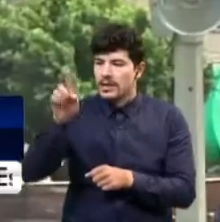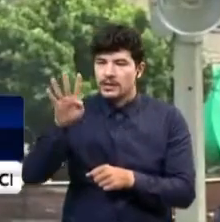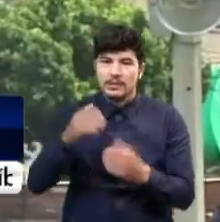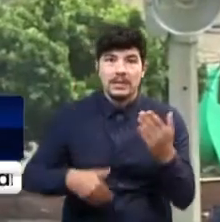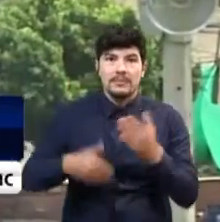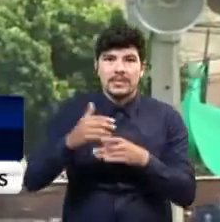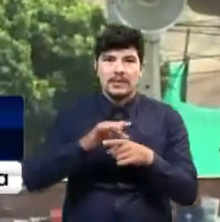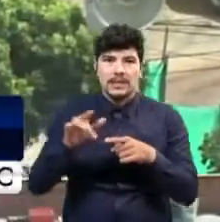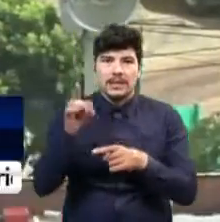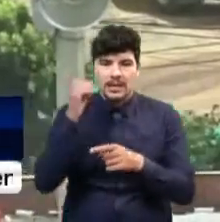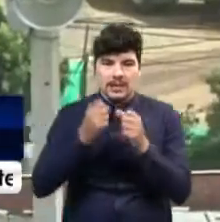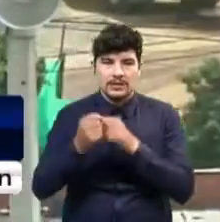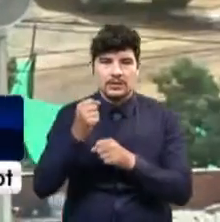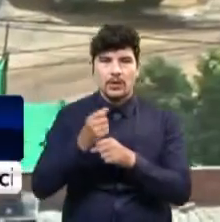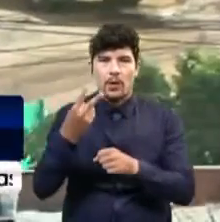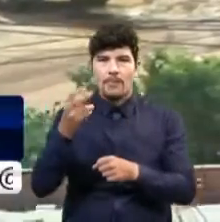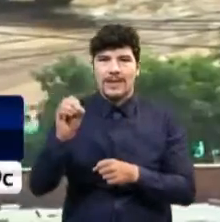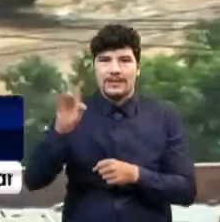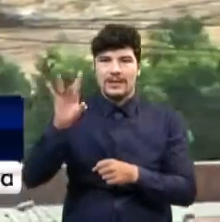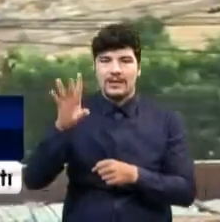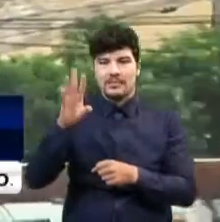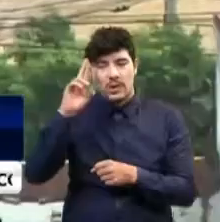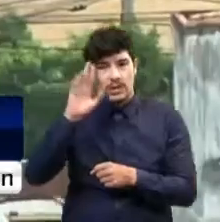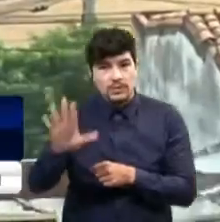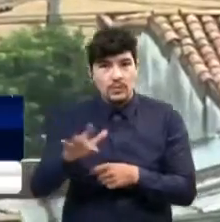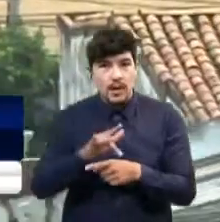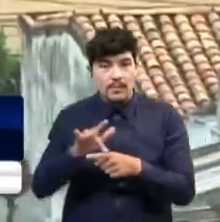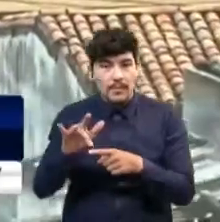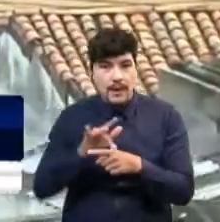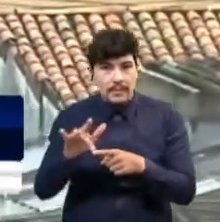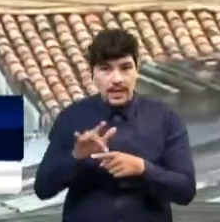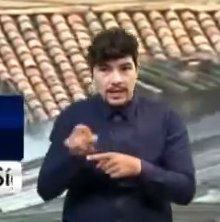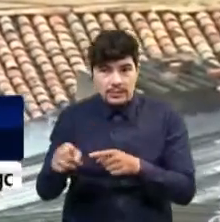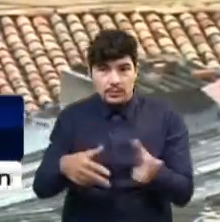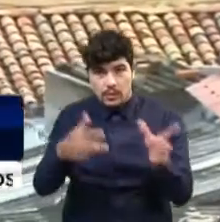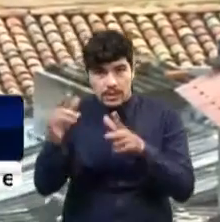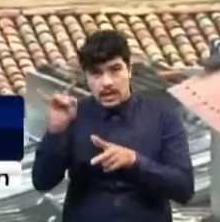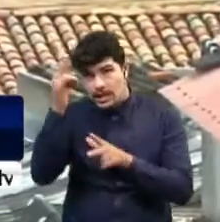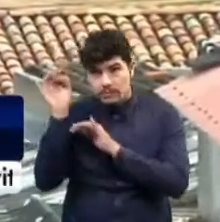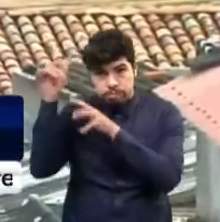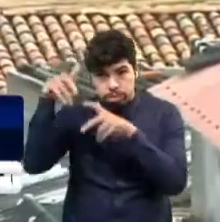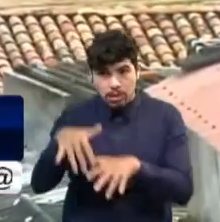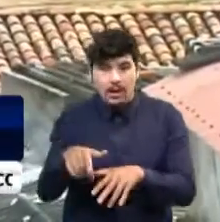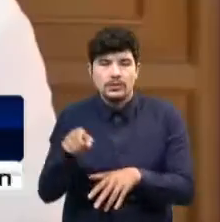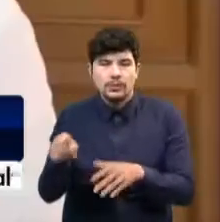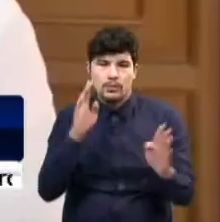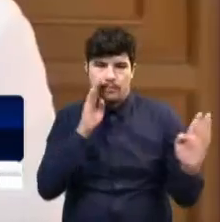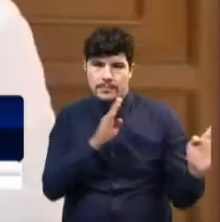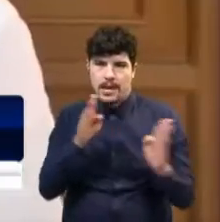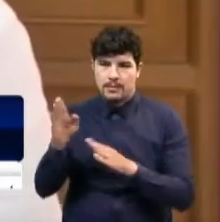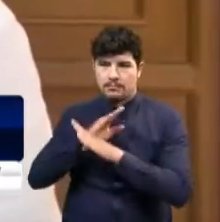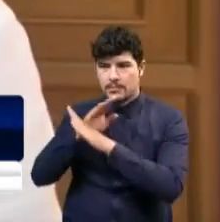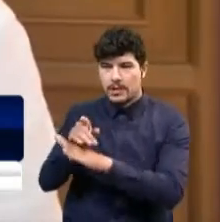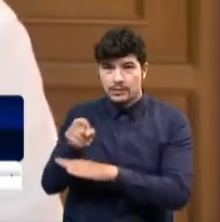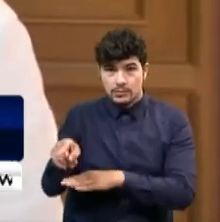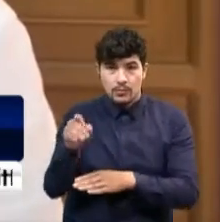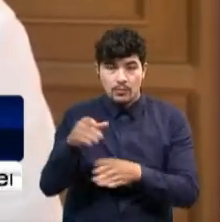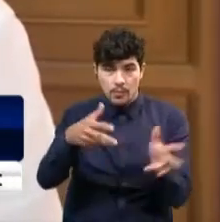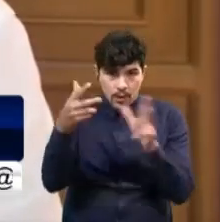2015. Ante cualquier eventualidad existen planes de contingencia, así lo asegura Invías. En el caso del Benito Hernández, un puente de